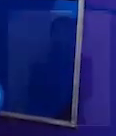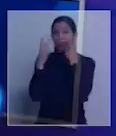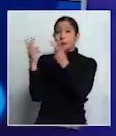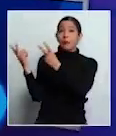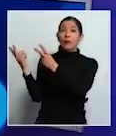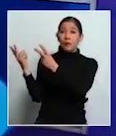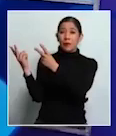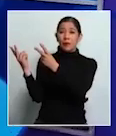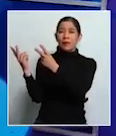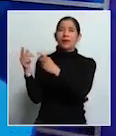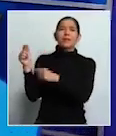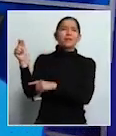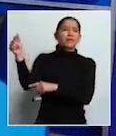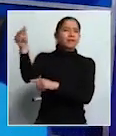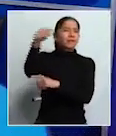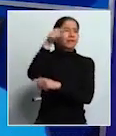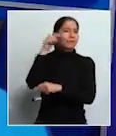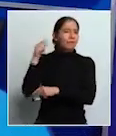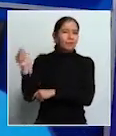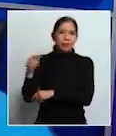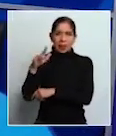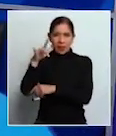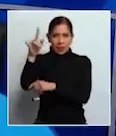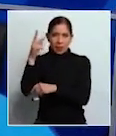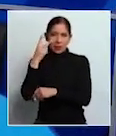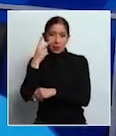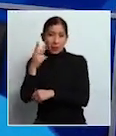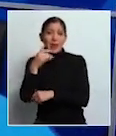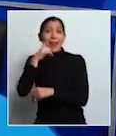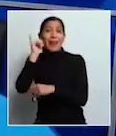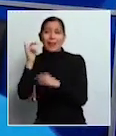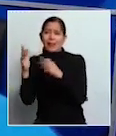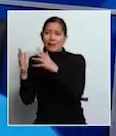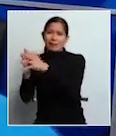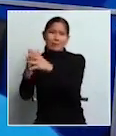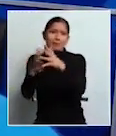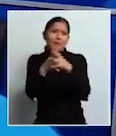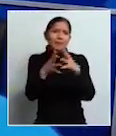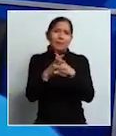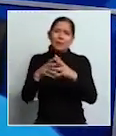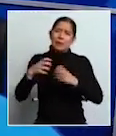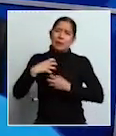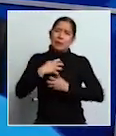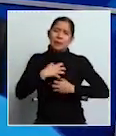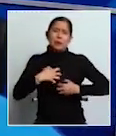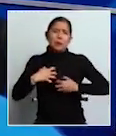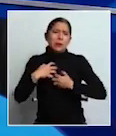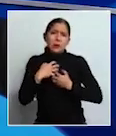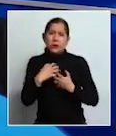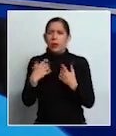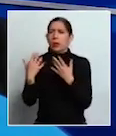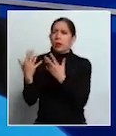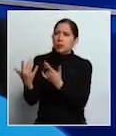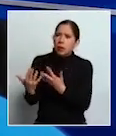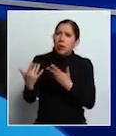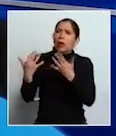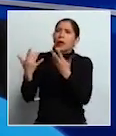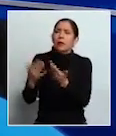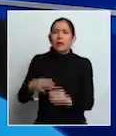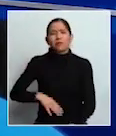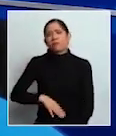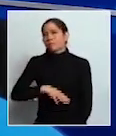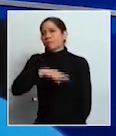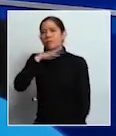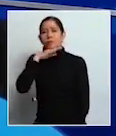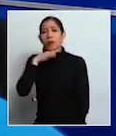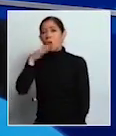Y es que padres de familia salieron, como habíamos observado desde la pasada jornada, ya cansados de esperar y ante una no respuesta, no han recibido